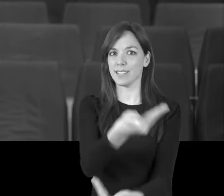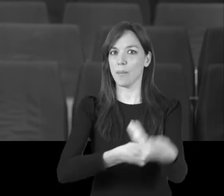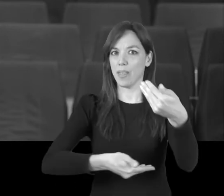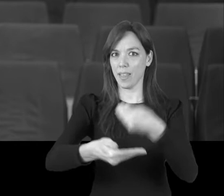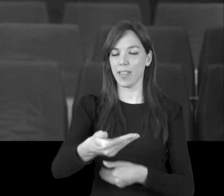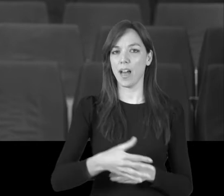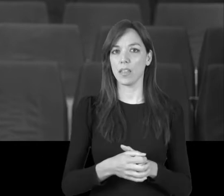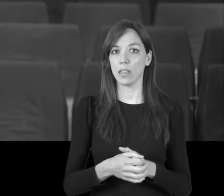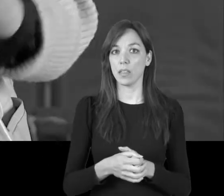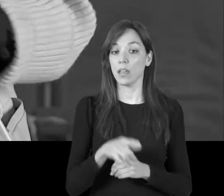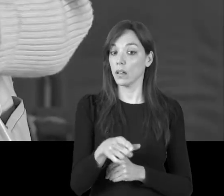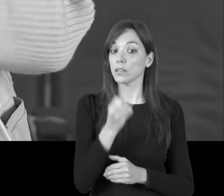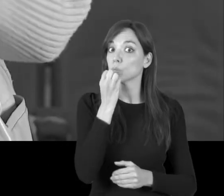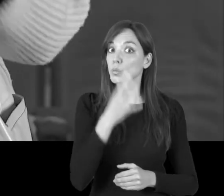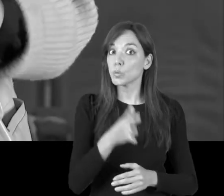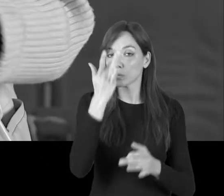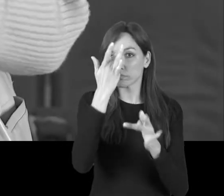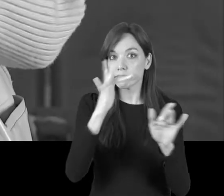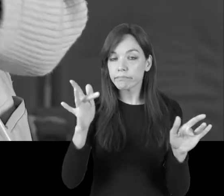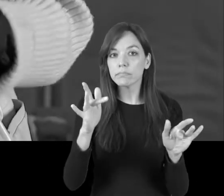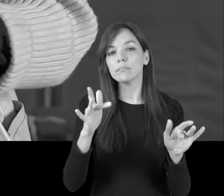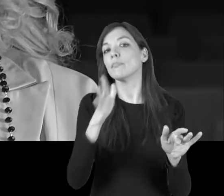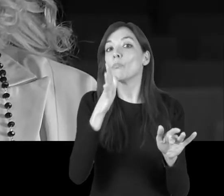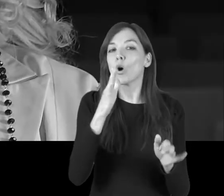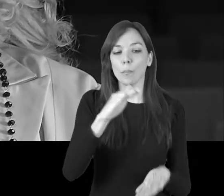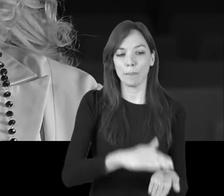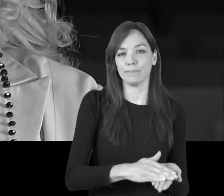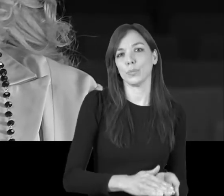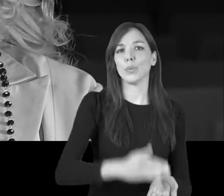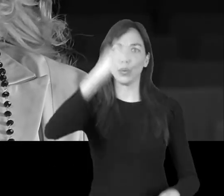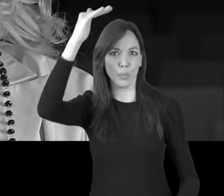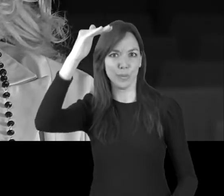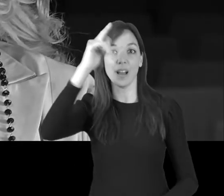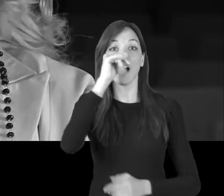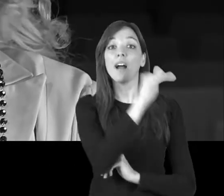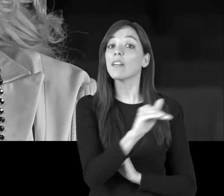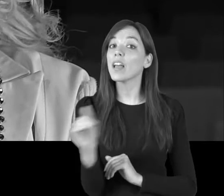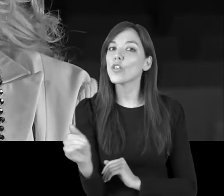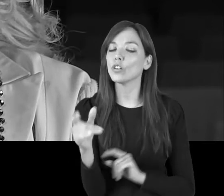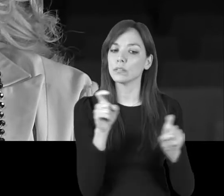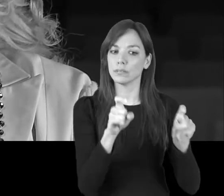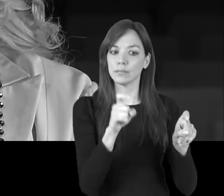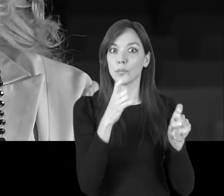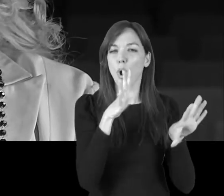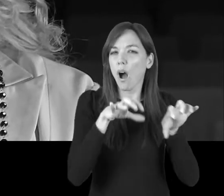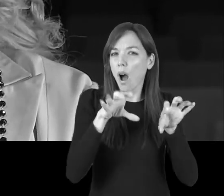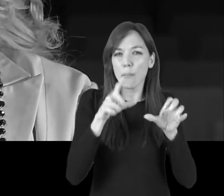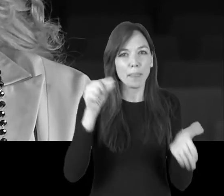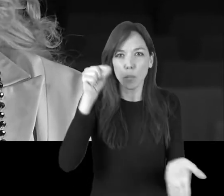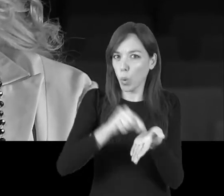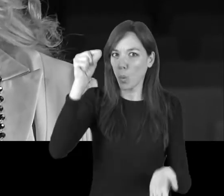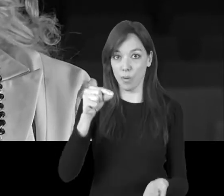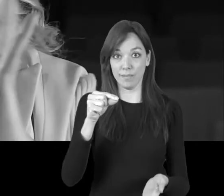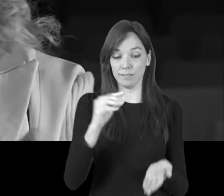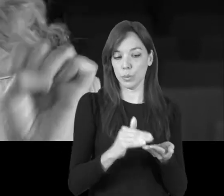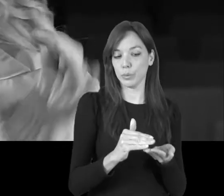con discapacidad. Y además lo bueno de esto es de que hay que enseñarles desde pequeños. A los niños